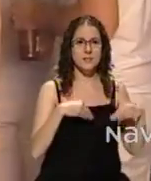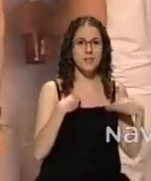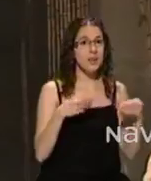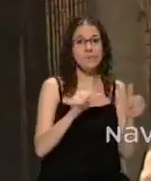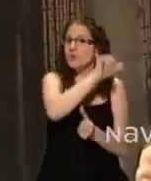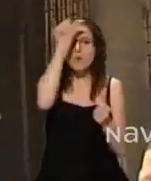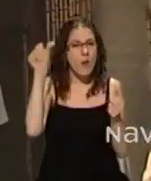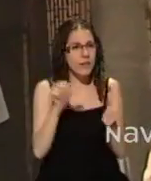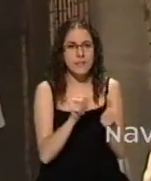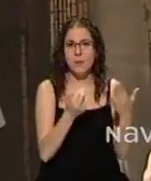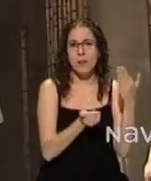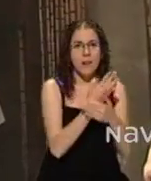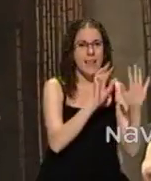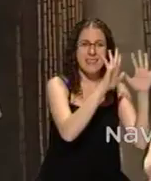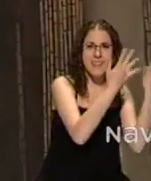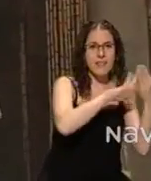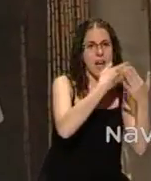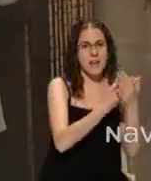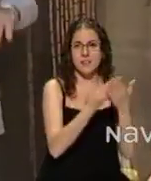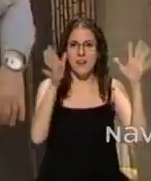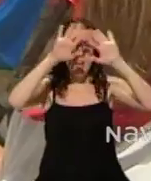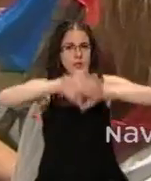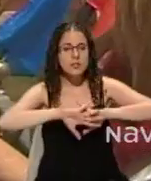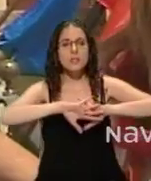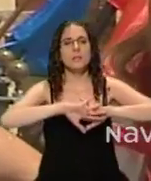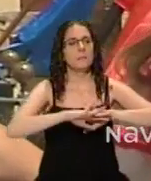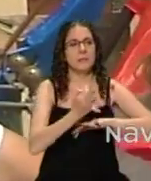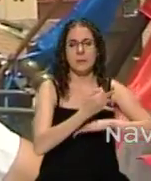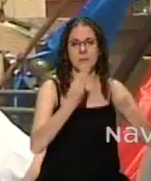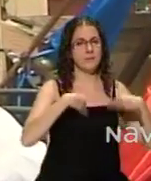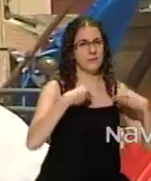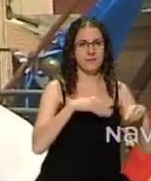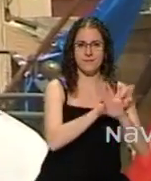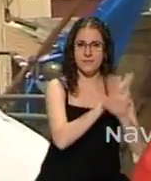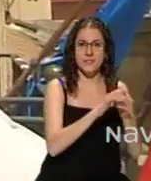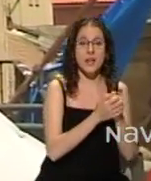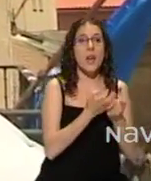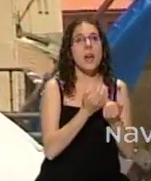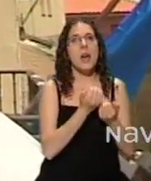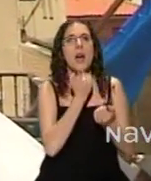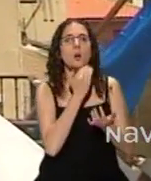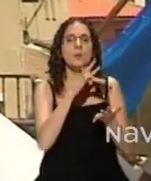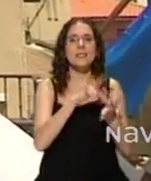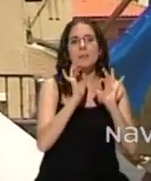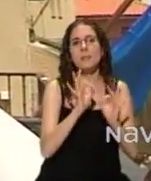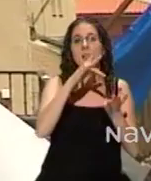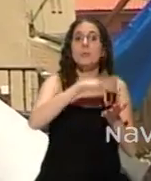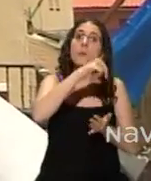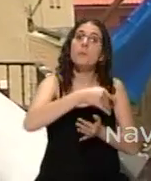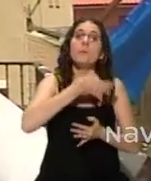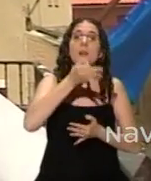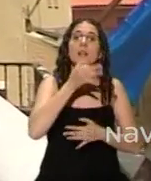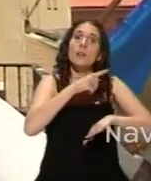media que terminan todos los días. Hombre, pues el momento emocional, por ejemplo, pues es esta tarde a las 8, cuando yo tengo que subir al